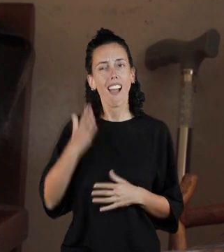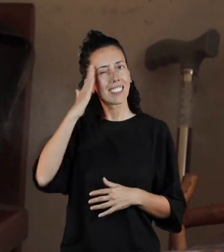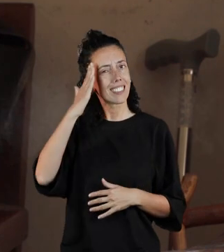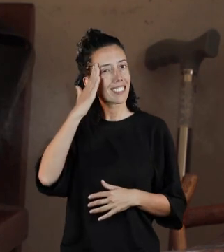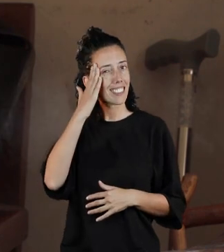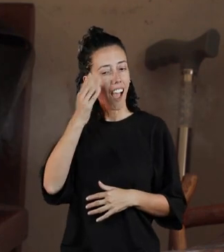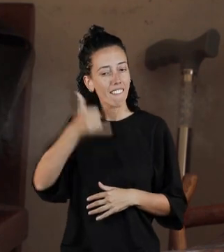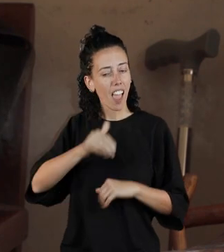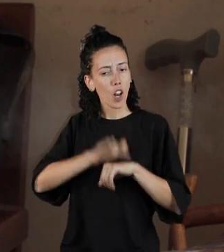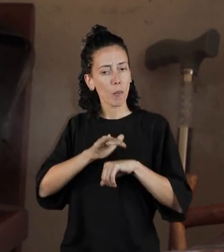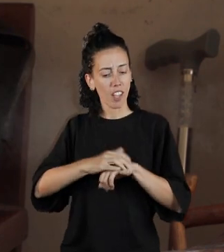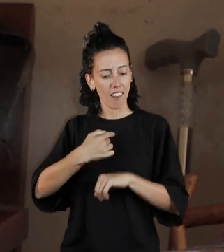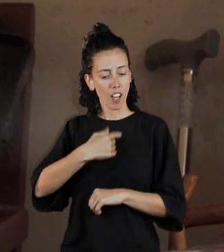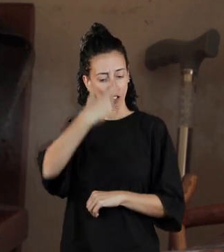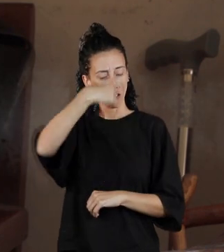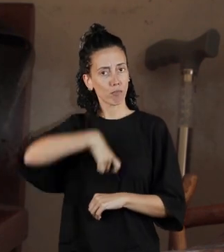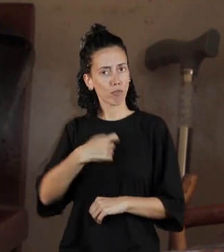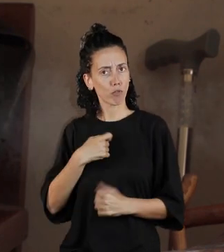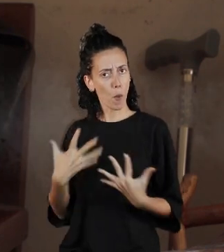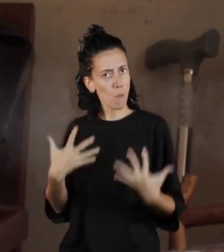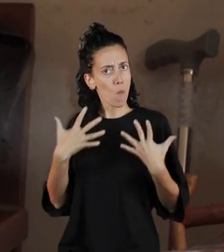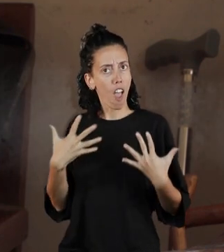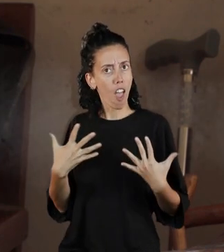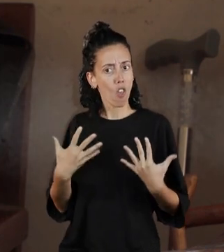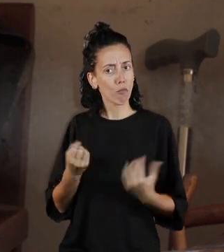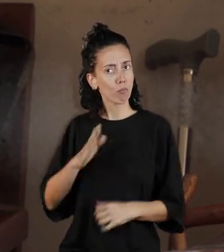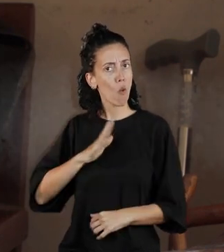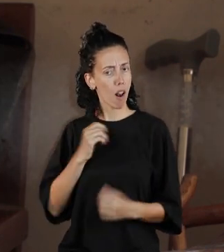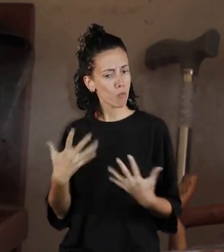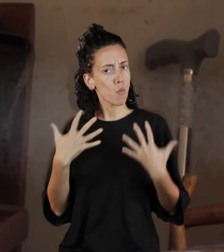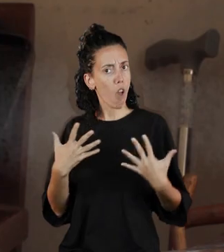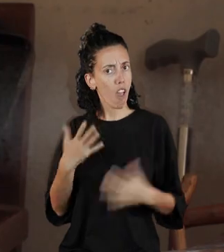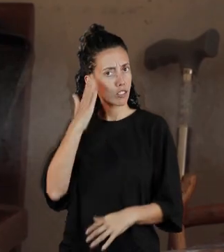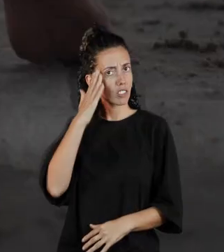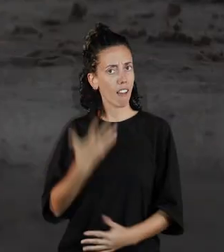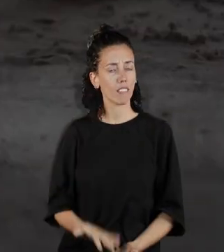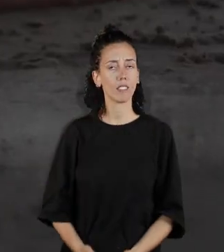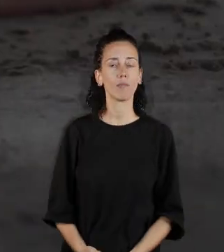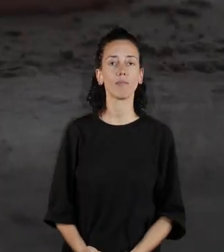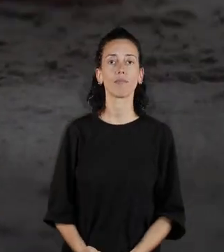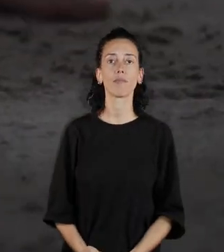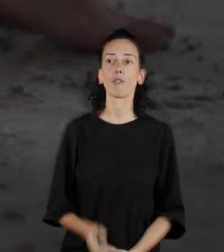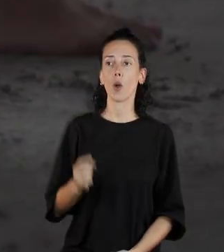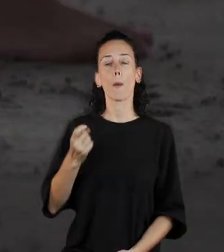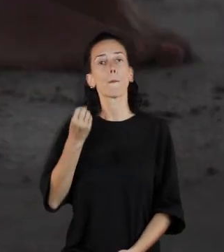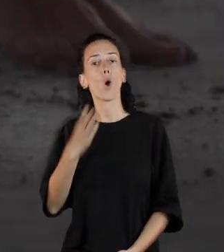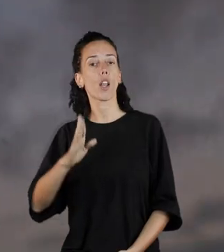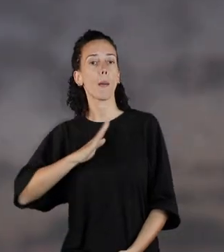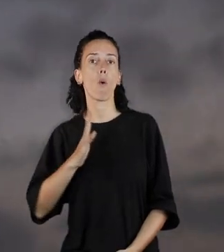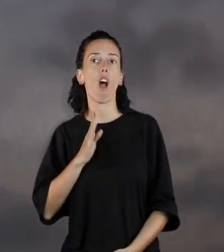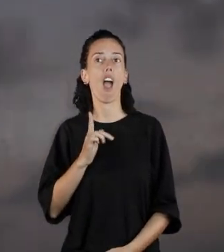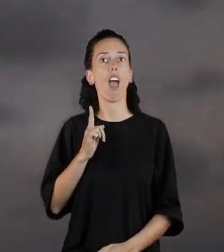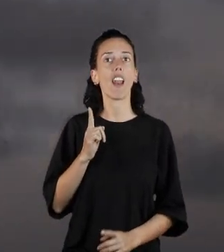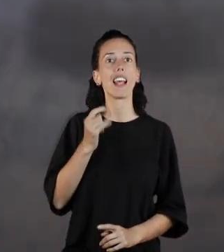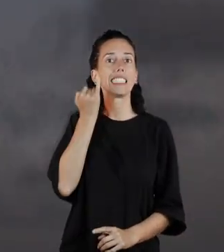es saber la responsabilidad que yo tengo y la capacidad que tengo por ser mujer. Por ser